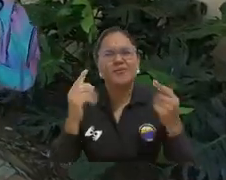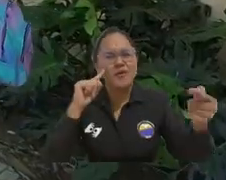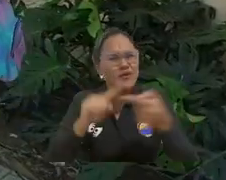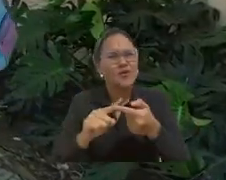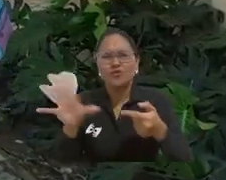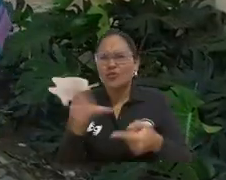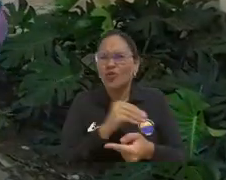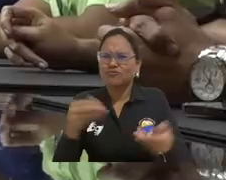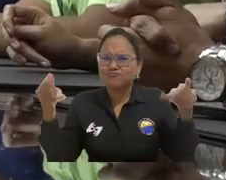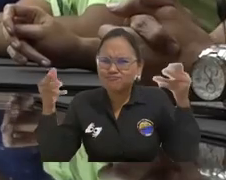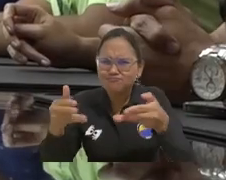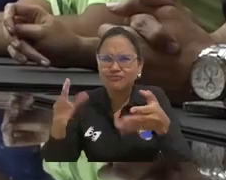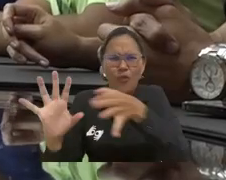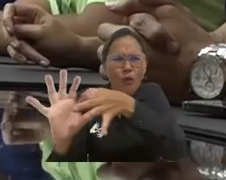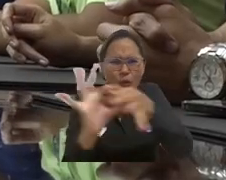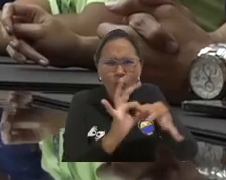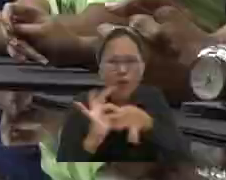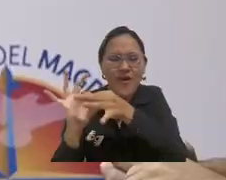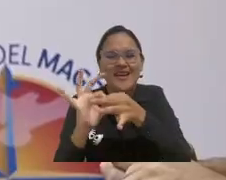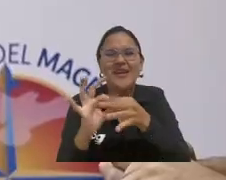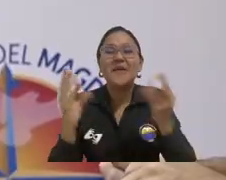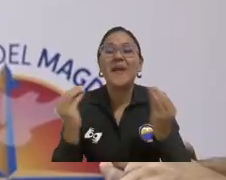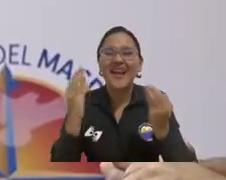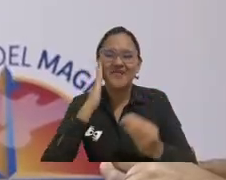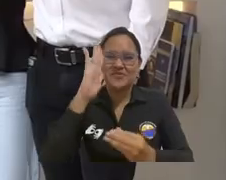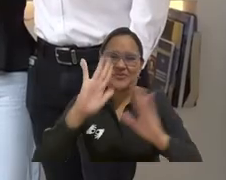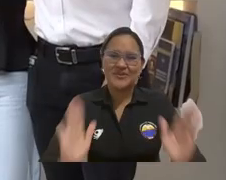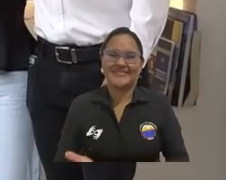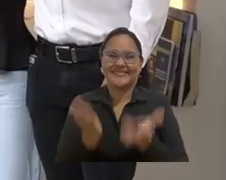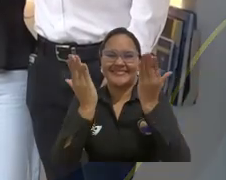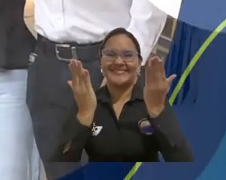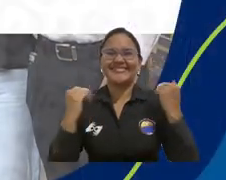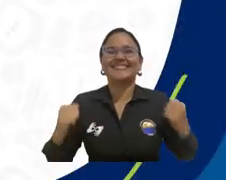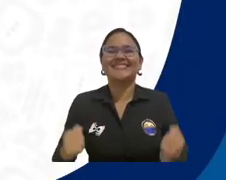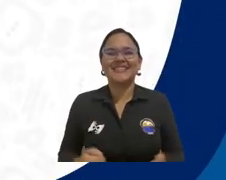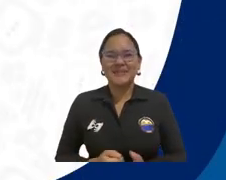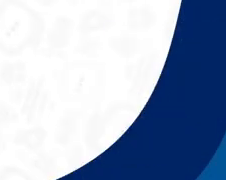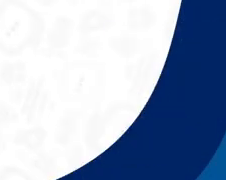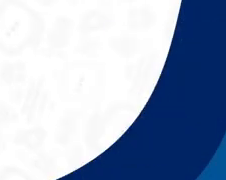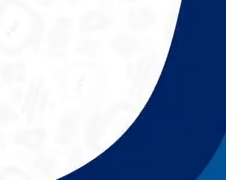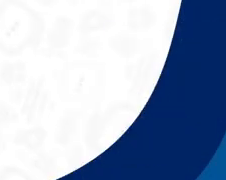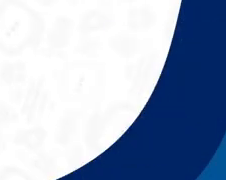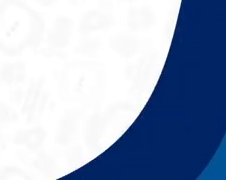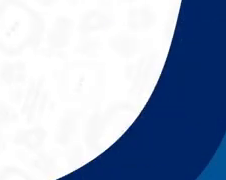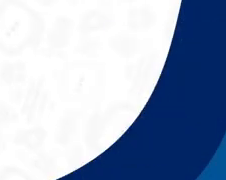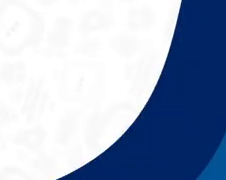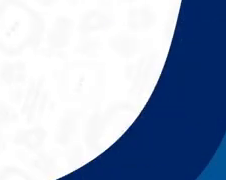que se le puede dar es sumar voluntades, crear sinergias en favor de un mejor futuro.